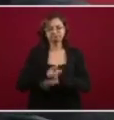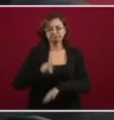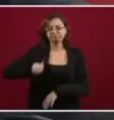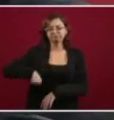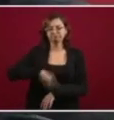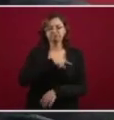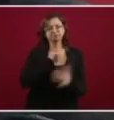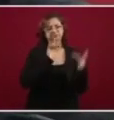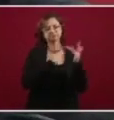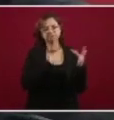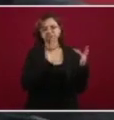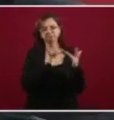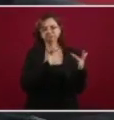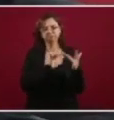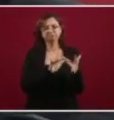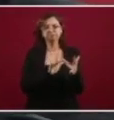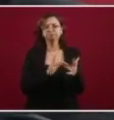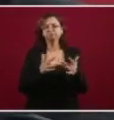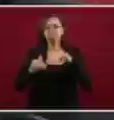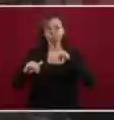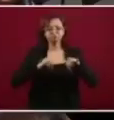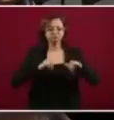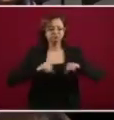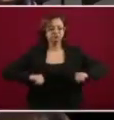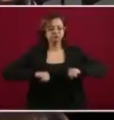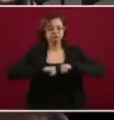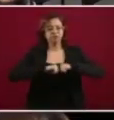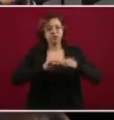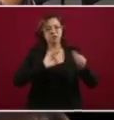Unidos por geopolítica, por vecindad.